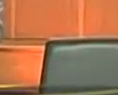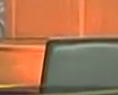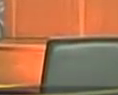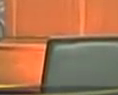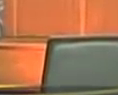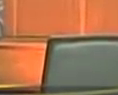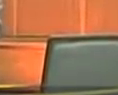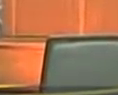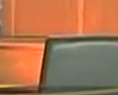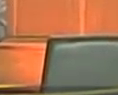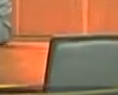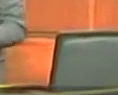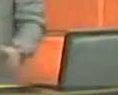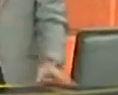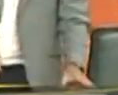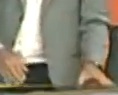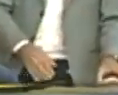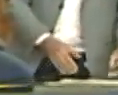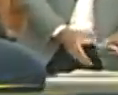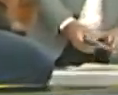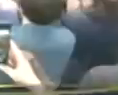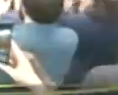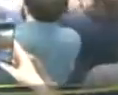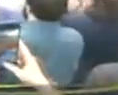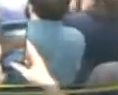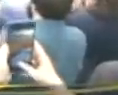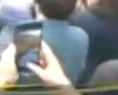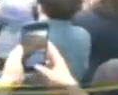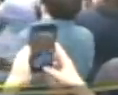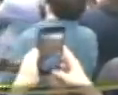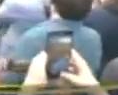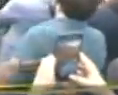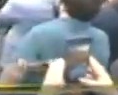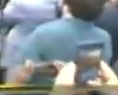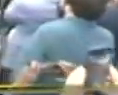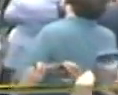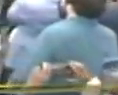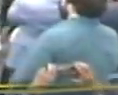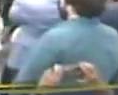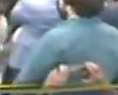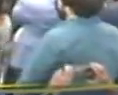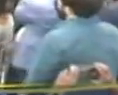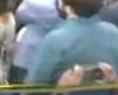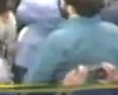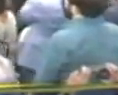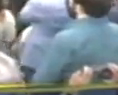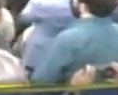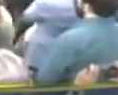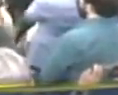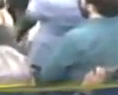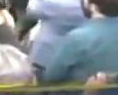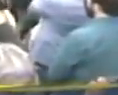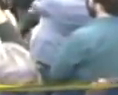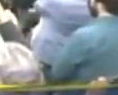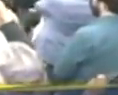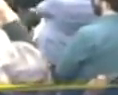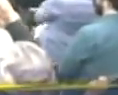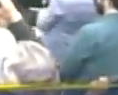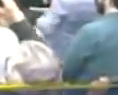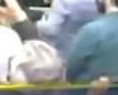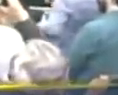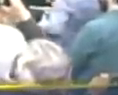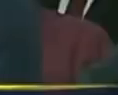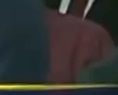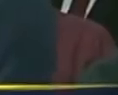Vemos allí el saludo del jefe de Estado, del mandatario nacional, a los invitados nacionales e internacionales que se